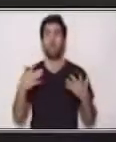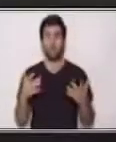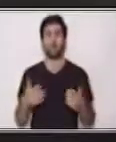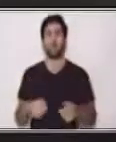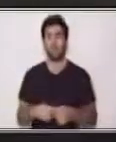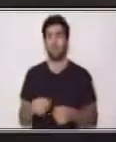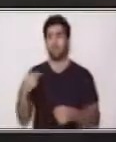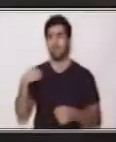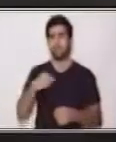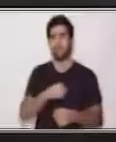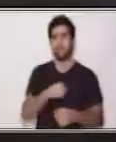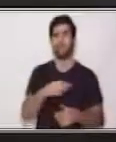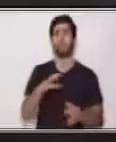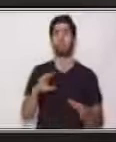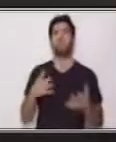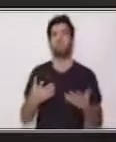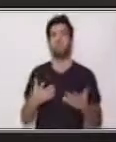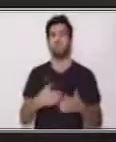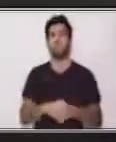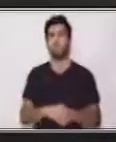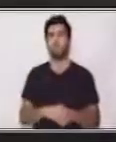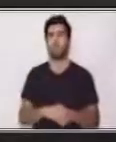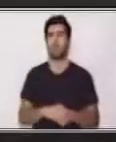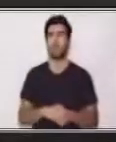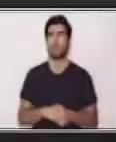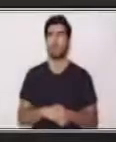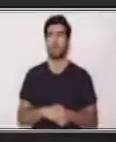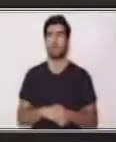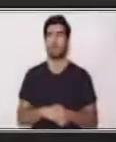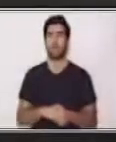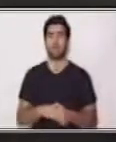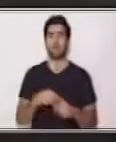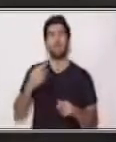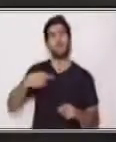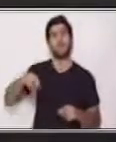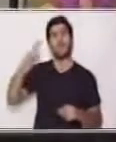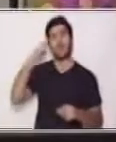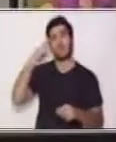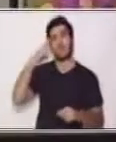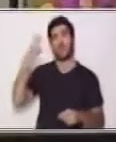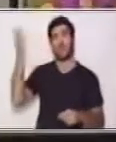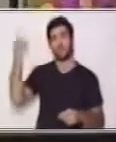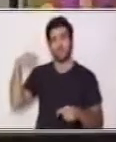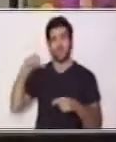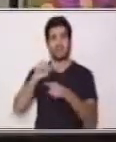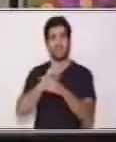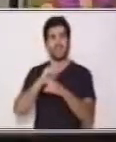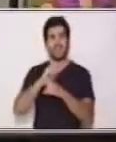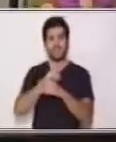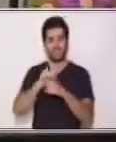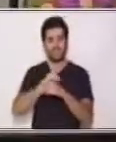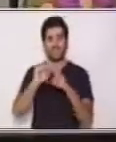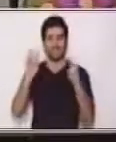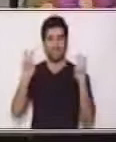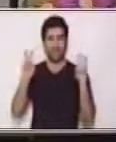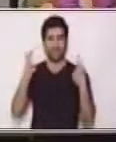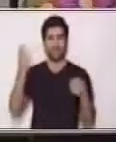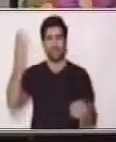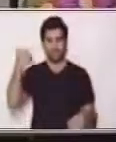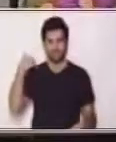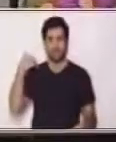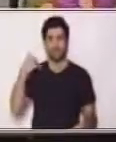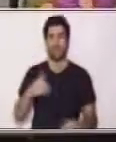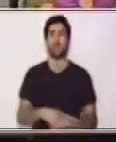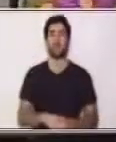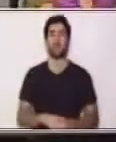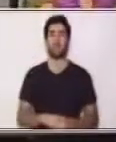una realimentación. O en otras palabras, recordaremos el tema que vimos en la clase anterior. ¿Recuerdas